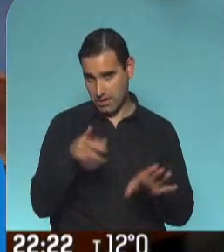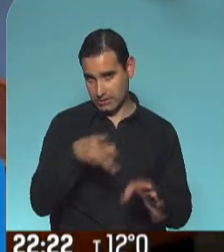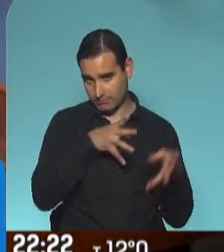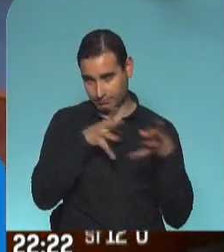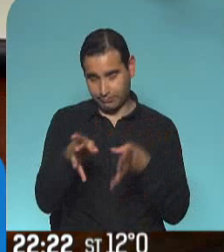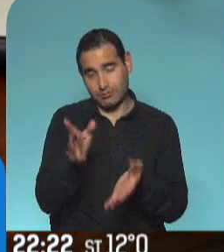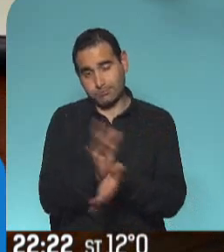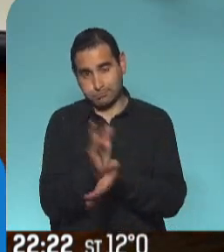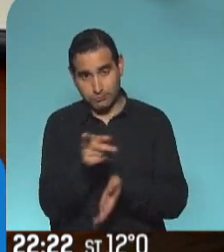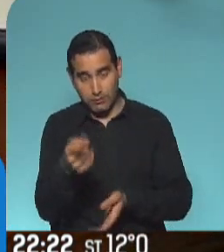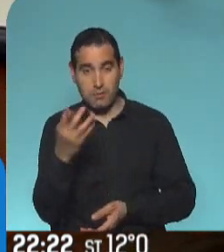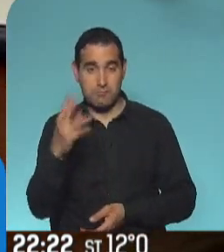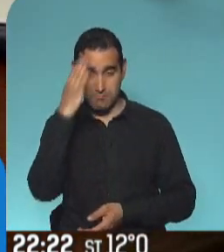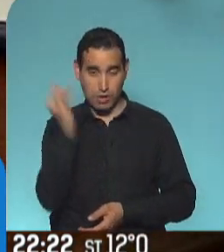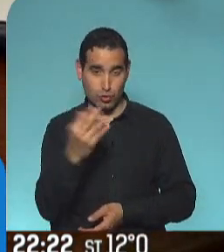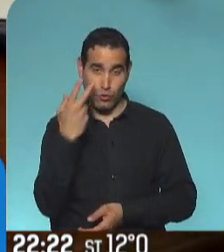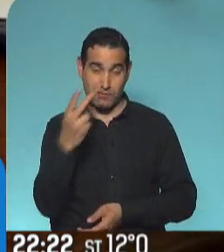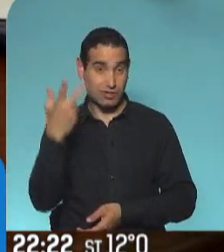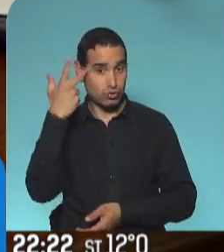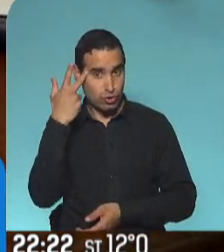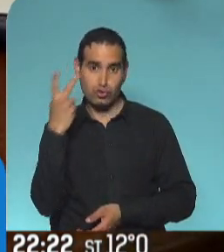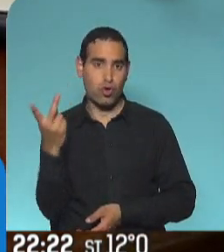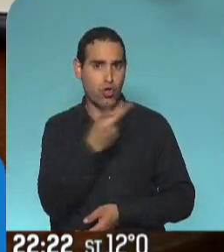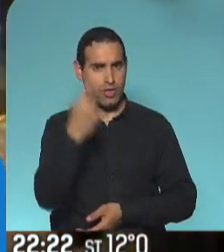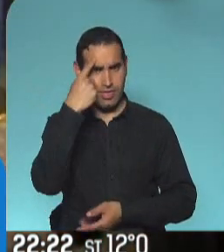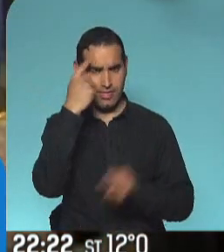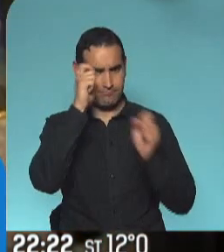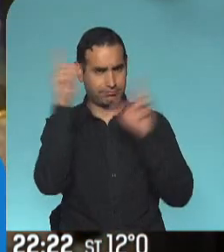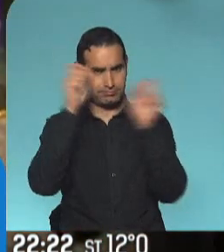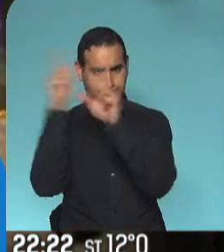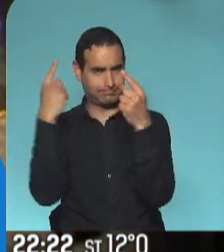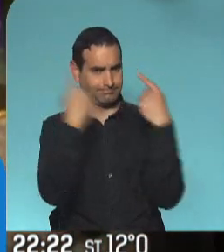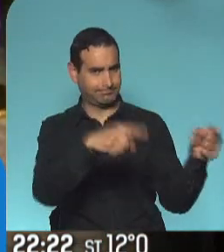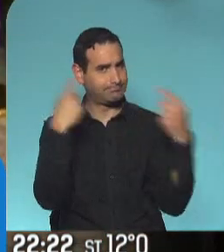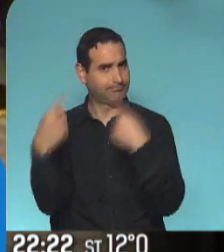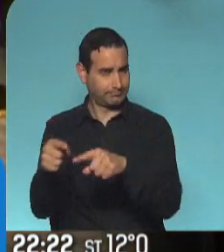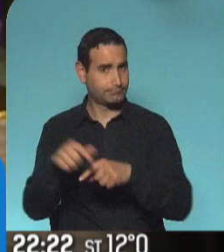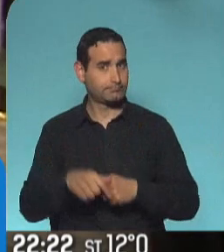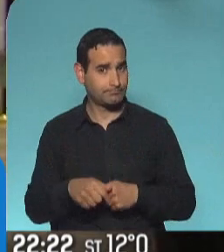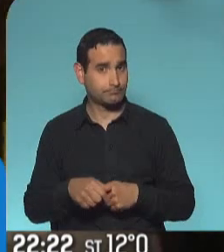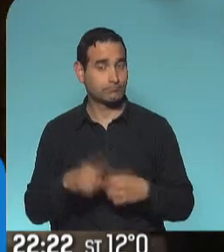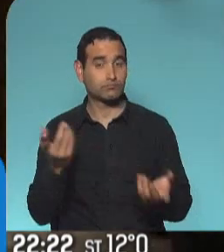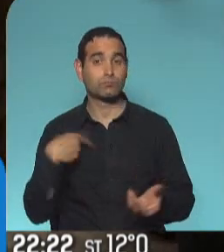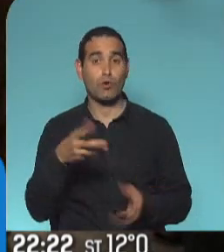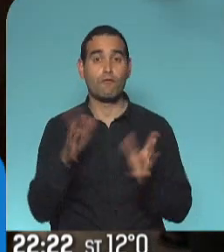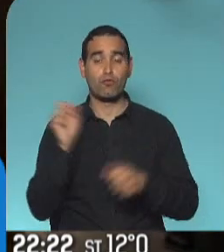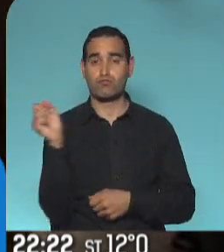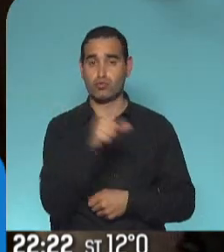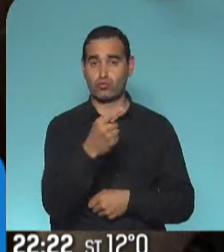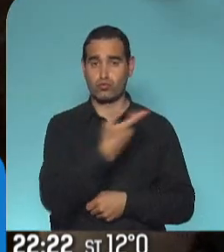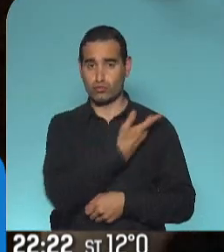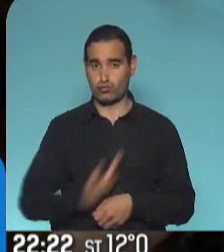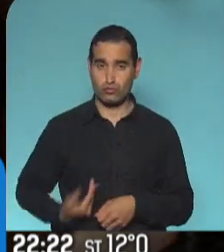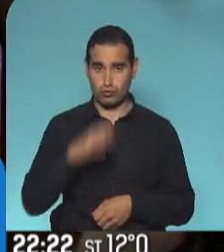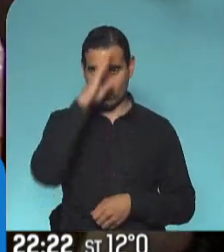de 2018, se hizo evidente que se enfrentan dos conceptos estratégicos muy distintos. El agresivo modelo de transacción de Trump,